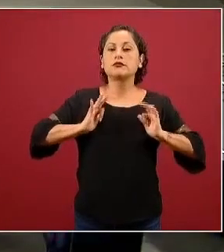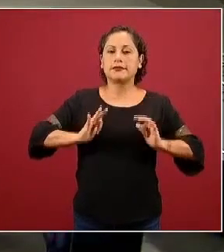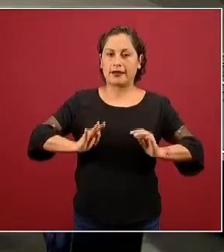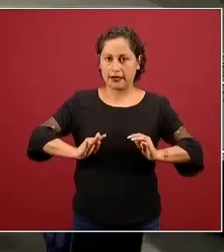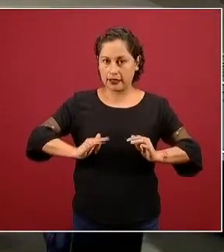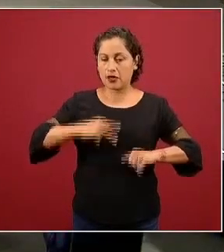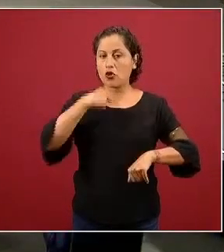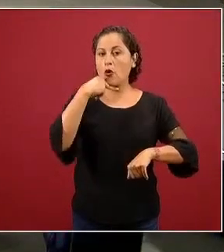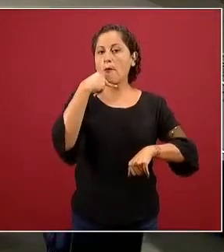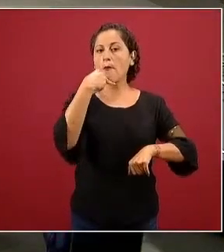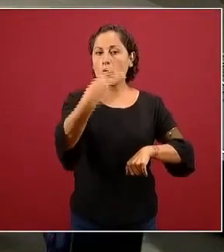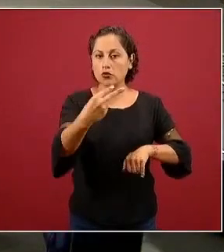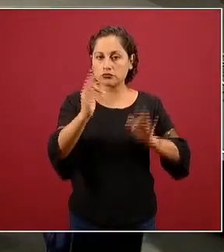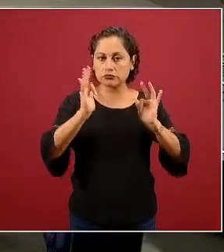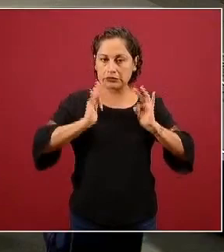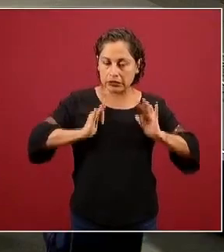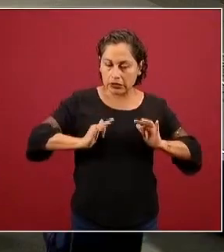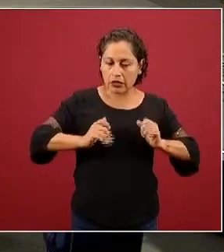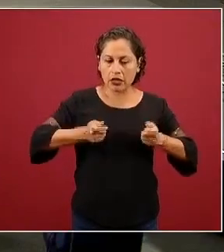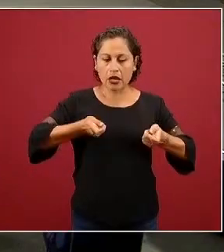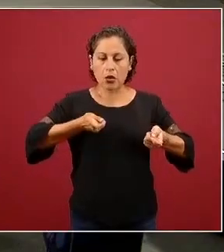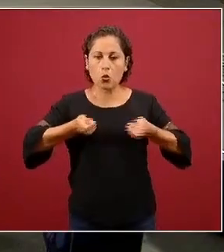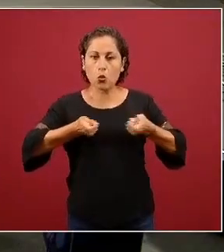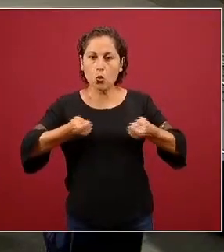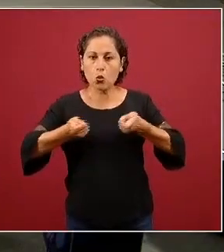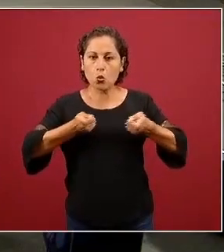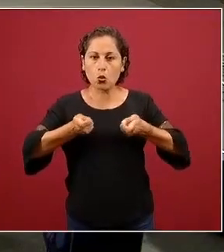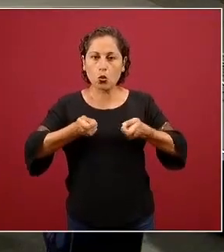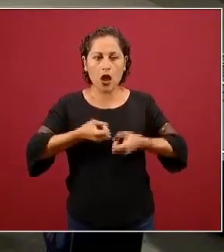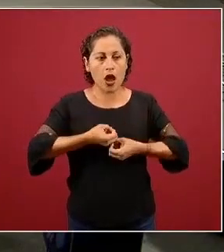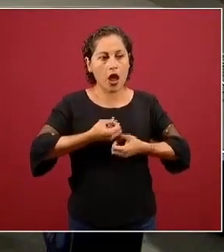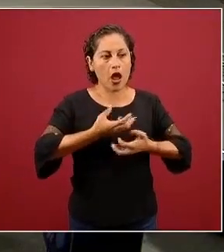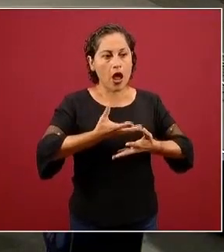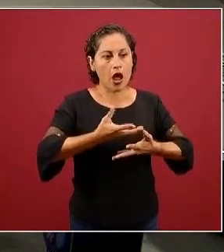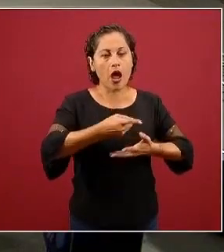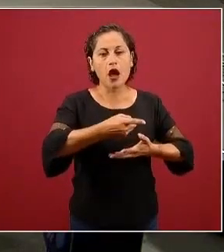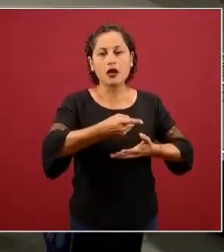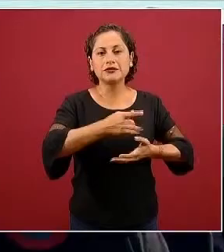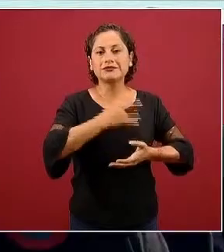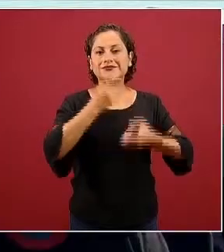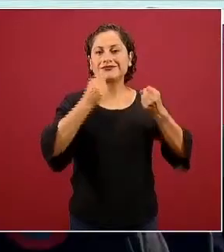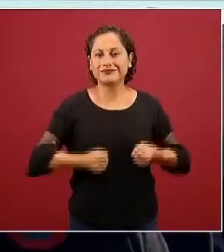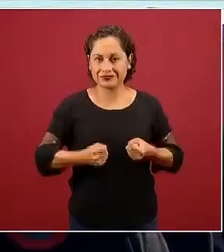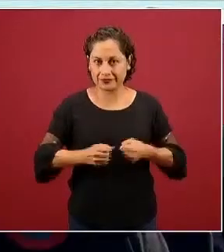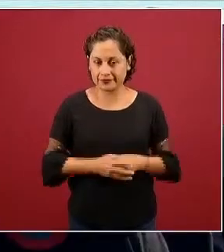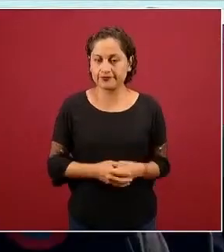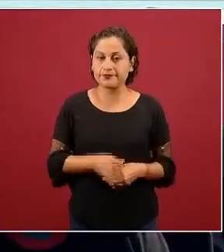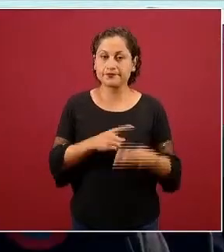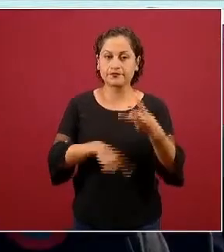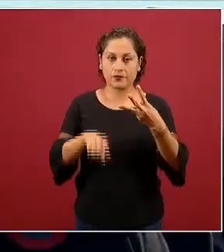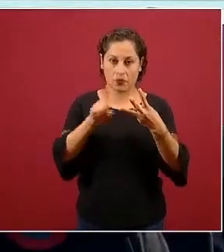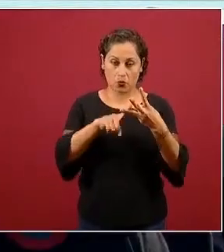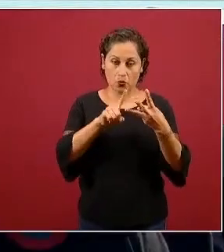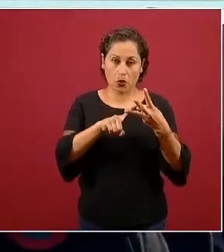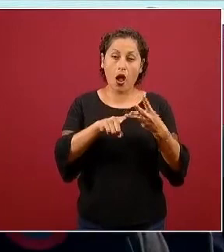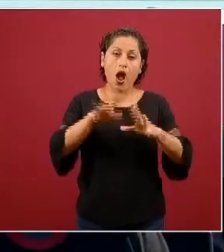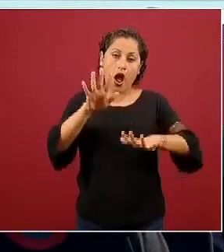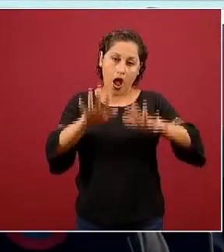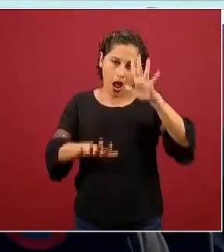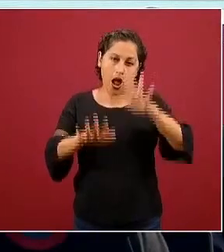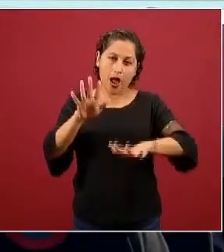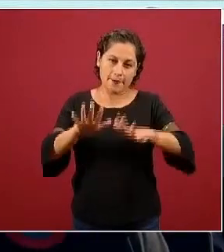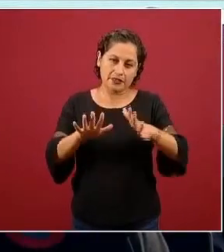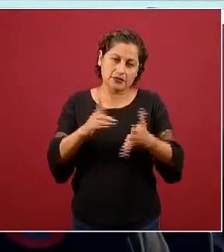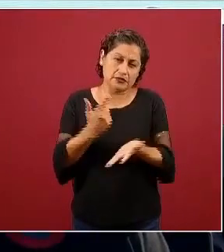de la voz. Eso le puede generar mayor seguridad al adolescente. 3, en algunas ocasiones las cosas se ponen